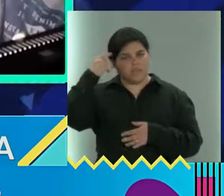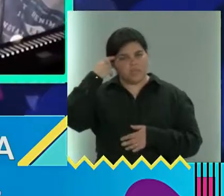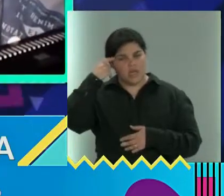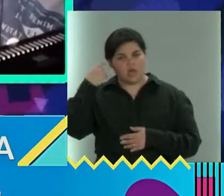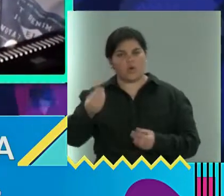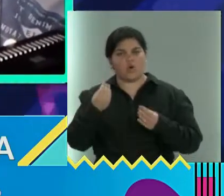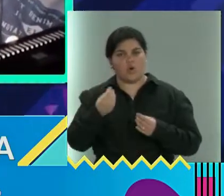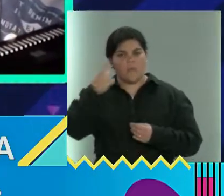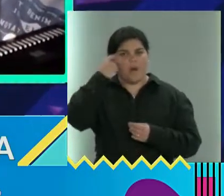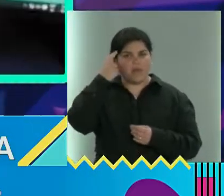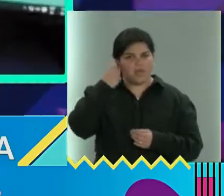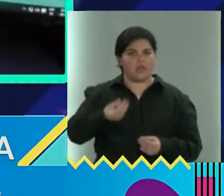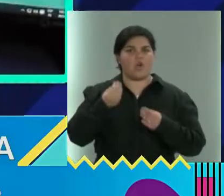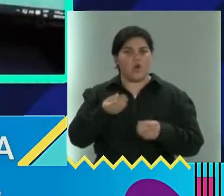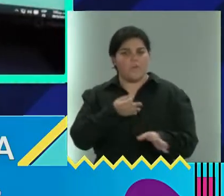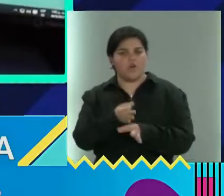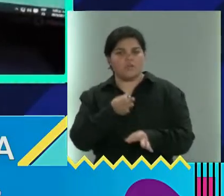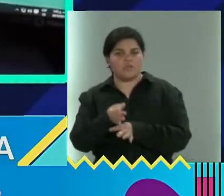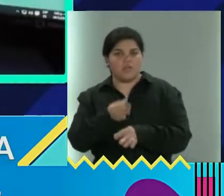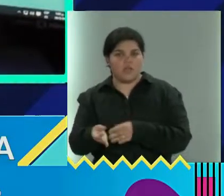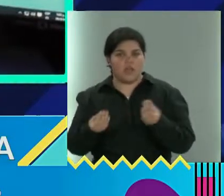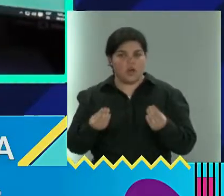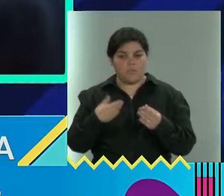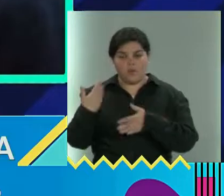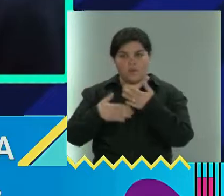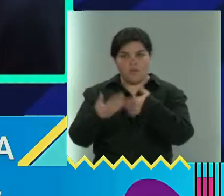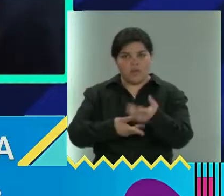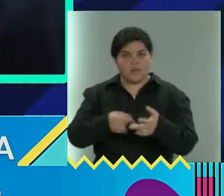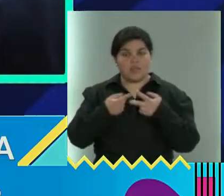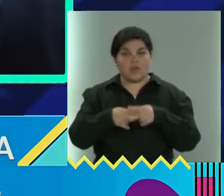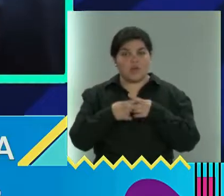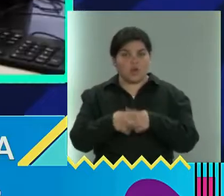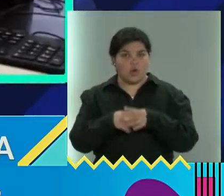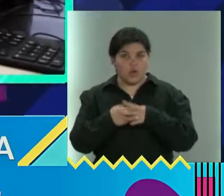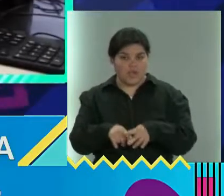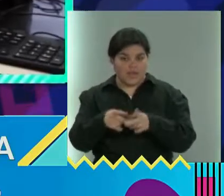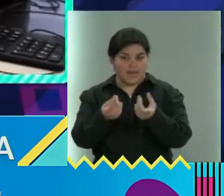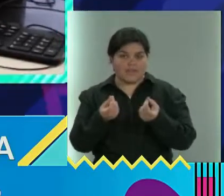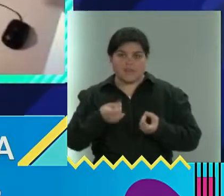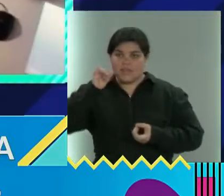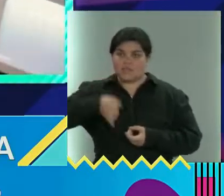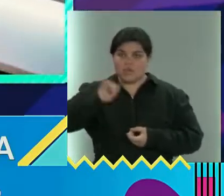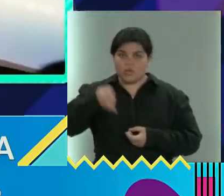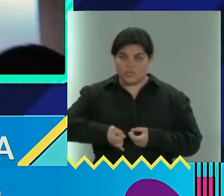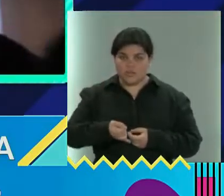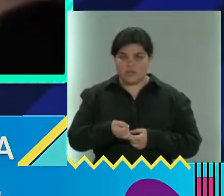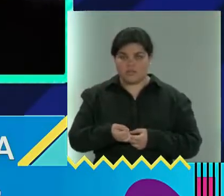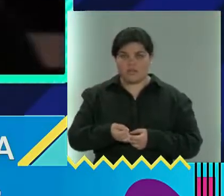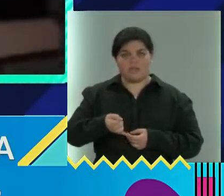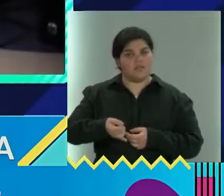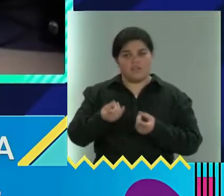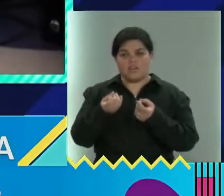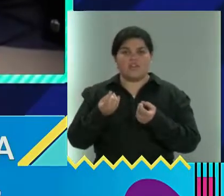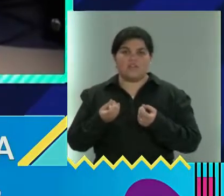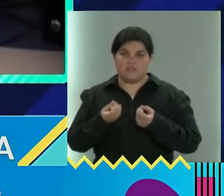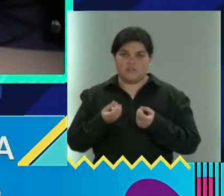cómo aprendemos. Y la tecnología tiene que estar sobre la mesa, no es un elemento que no pueda estar sobre la mesa. Y cuando hablamos de